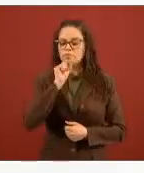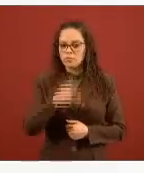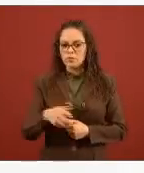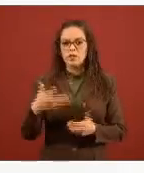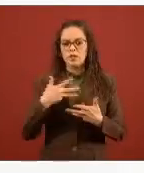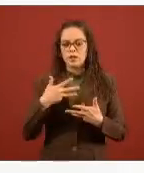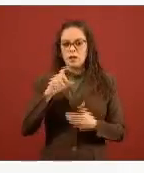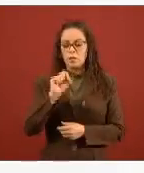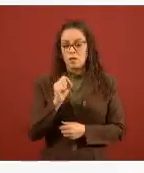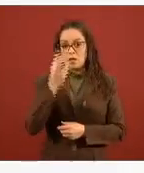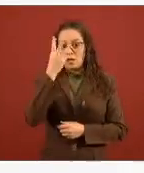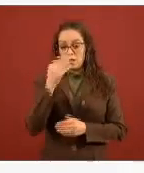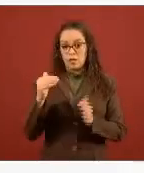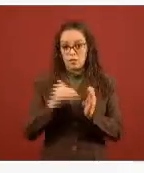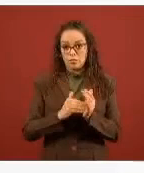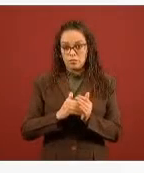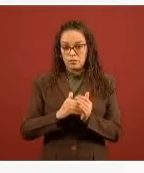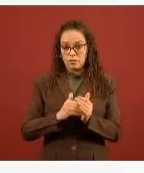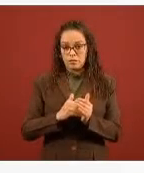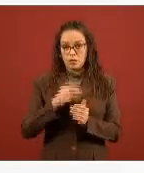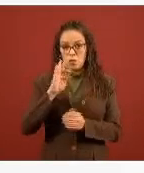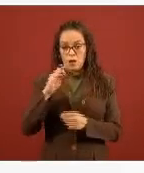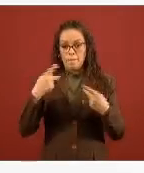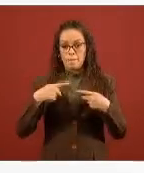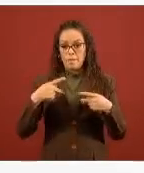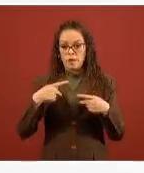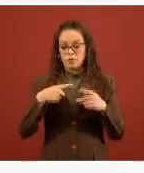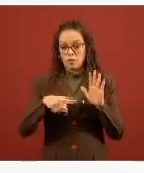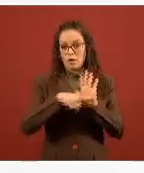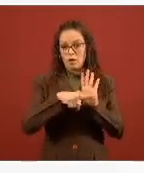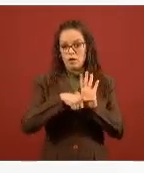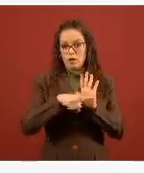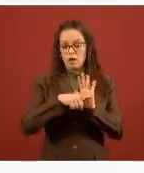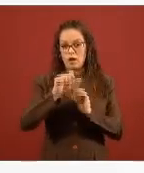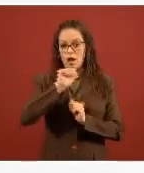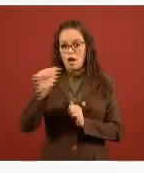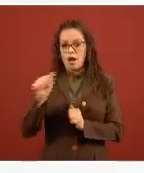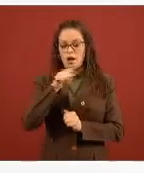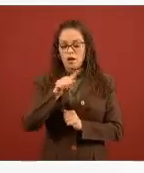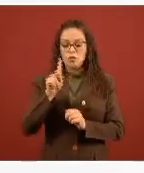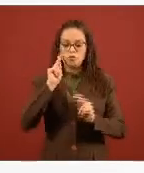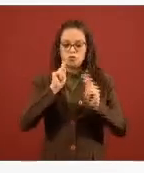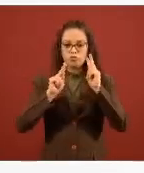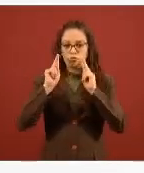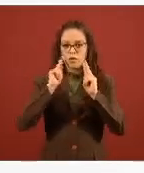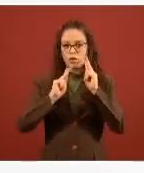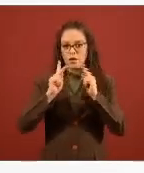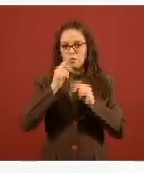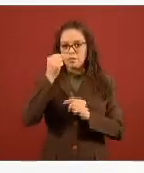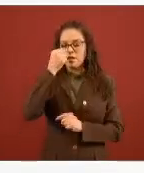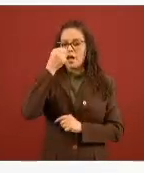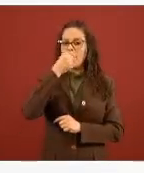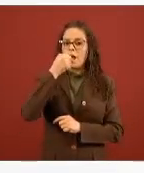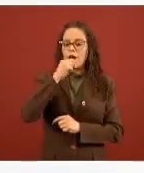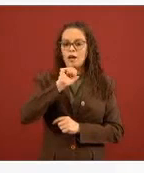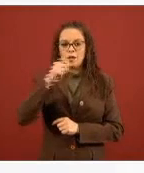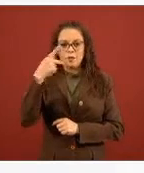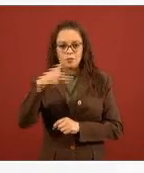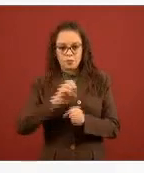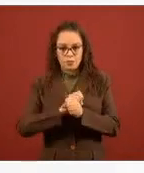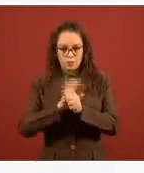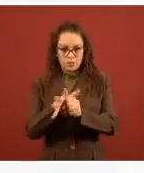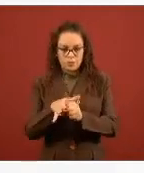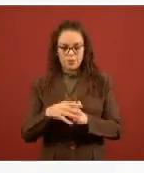salido 23.040 personas negativas al resultado del laboratorio de COVID, y también